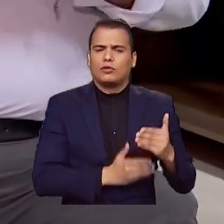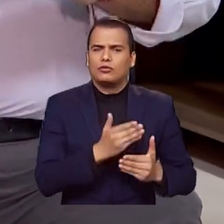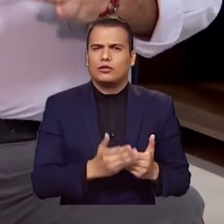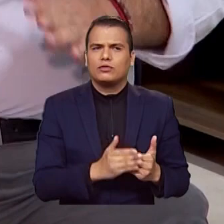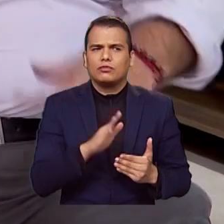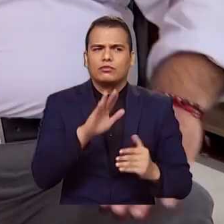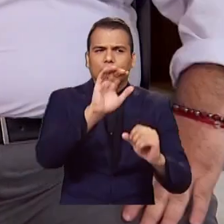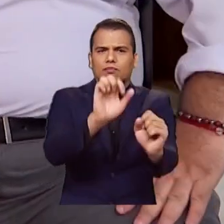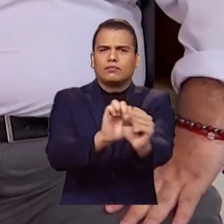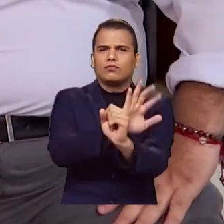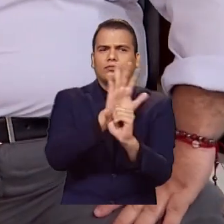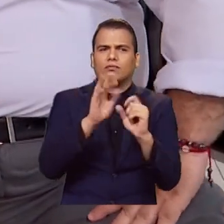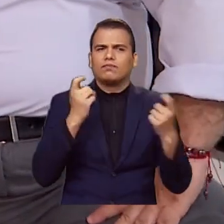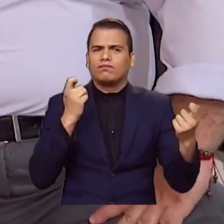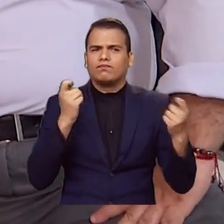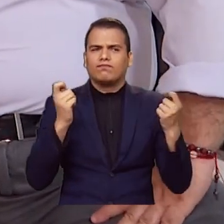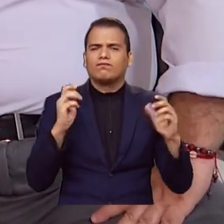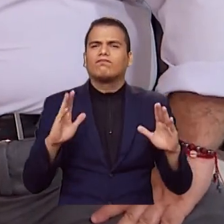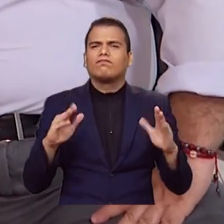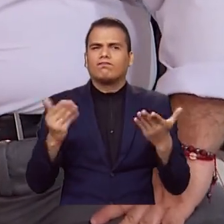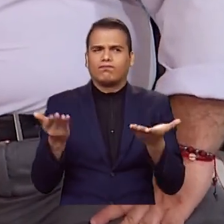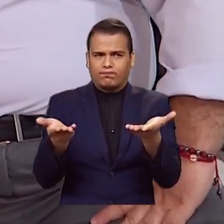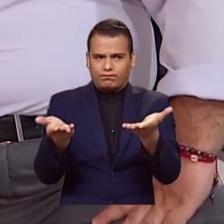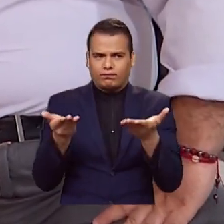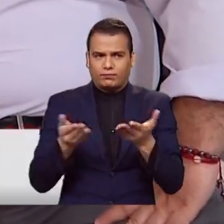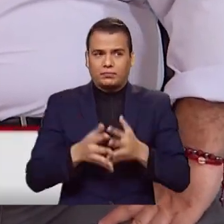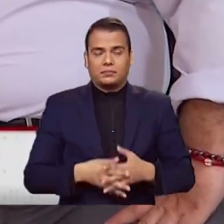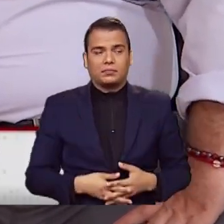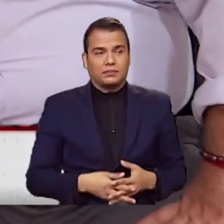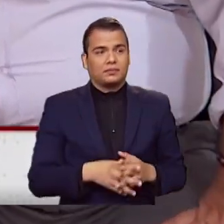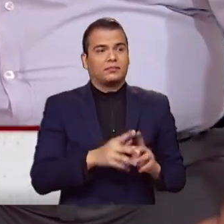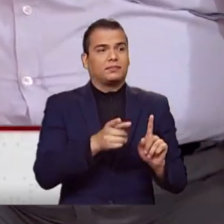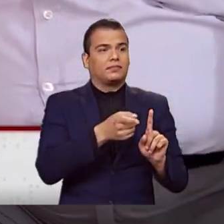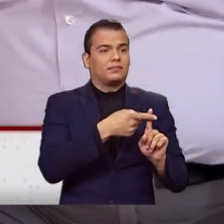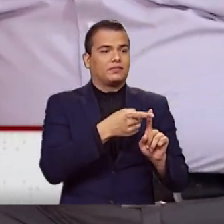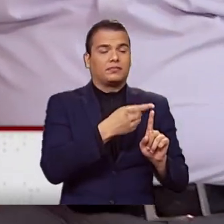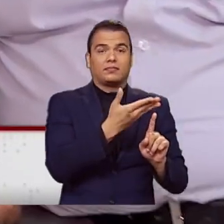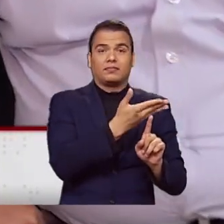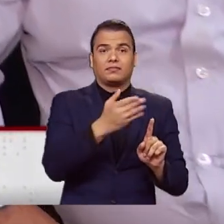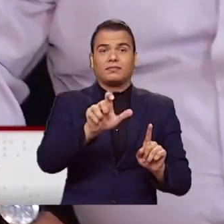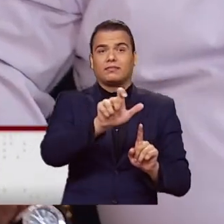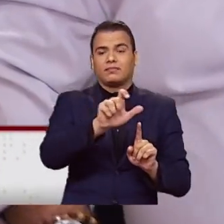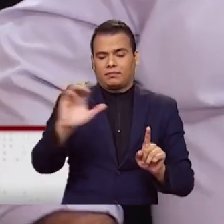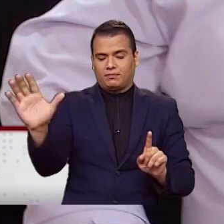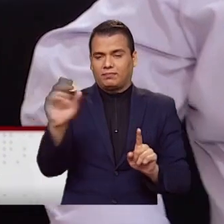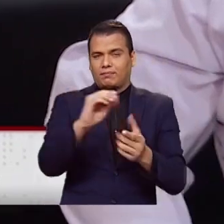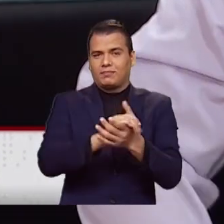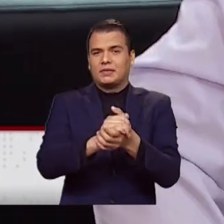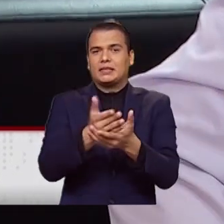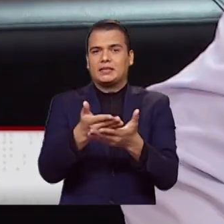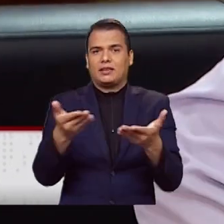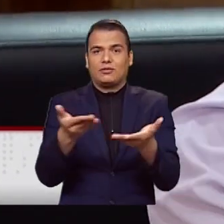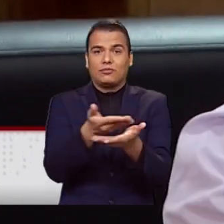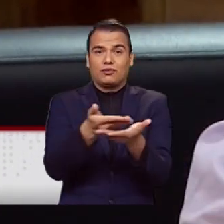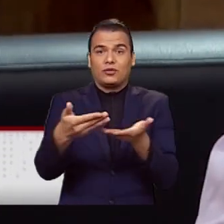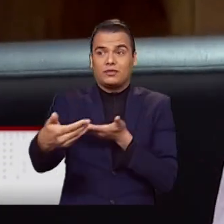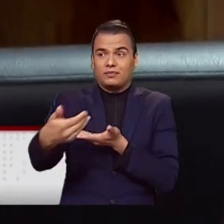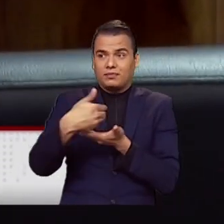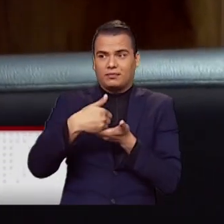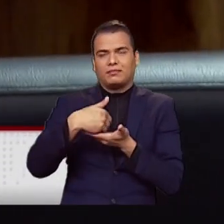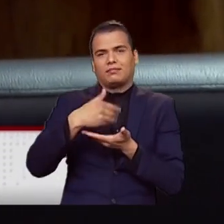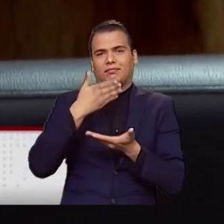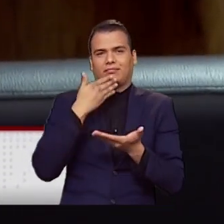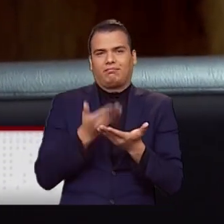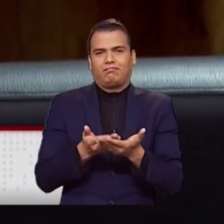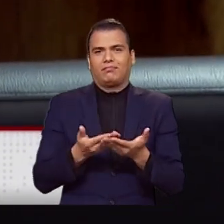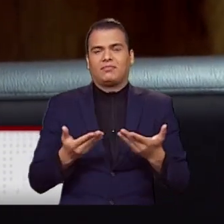del COVID-19 en el municipio? Bienvenido. Bueno, primero que todo, un saludo a todos los vallecaucanos y a ustedes por estar hoy aquí en nuestro hermoso